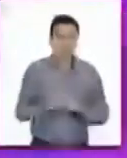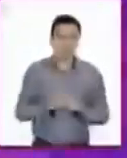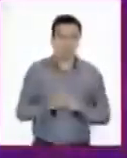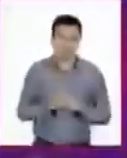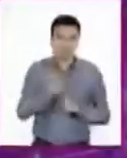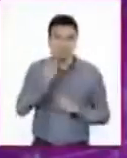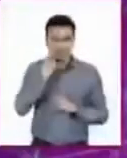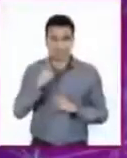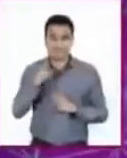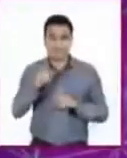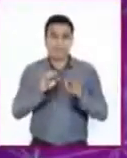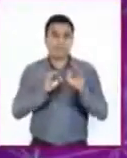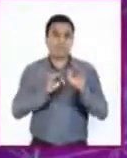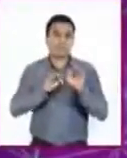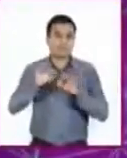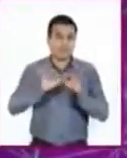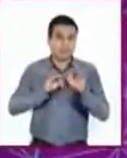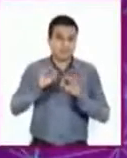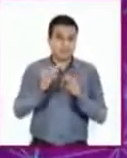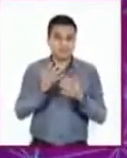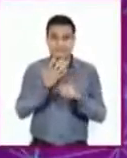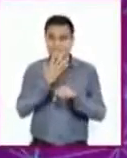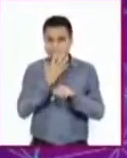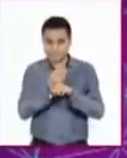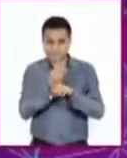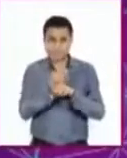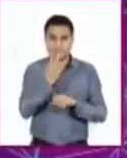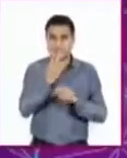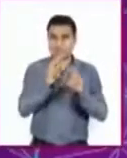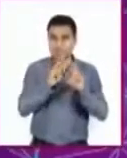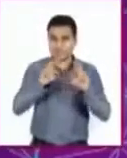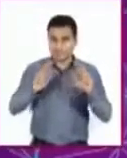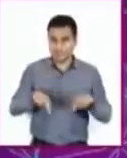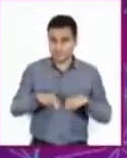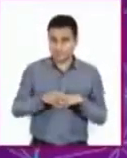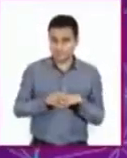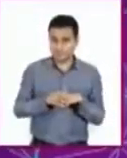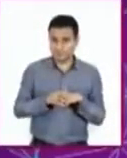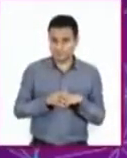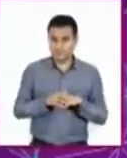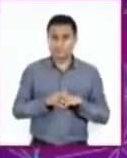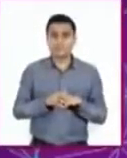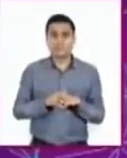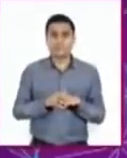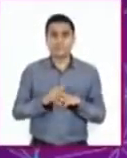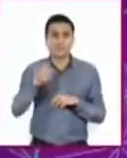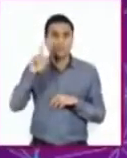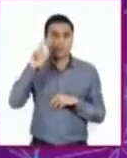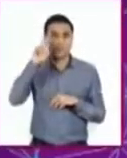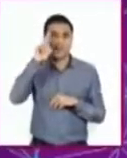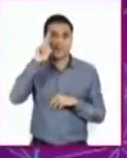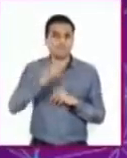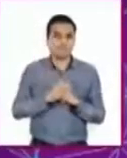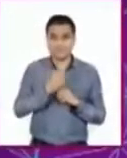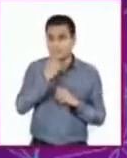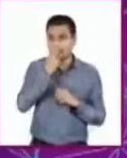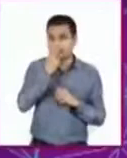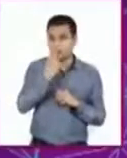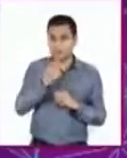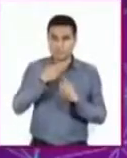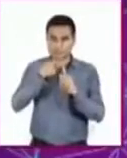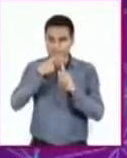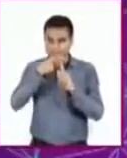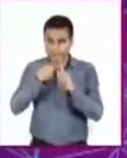Al trabajar en el mantenimiento de dos refrigeradores del mismo comercio, Luis notó que la variación de